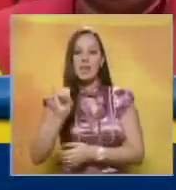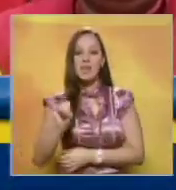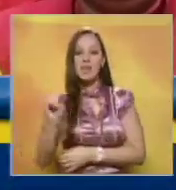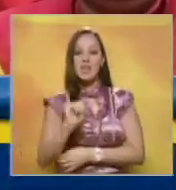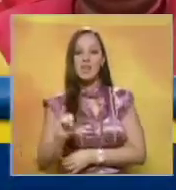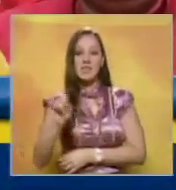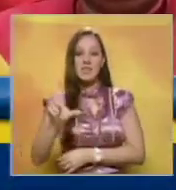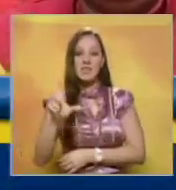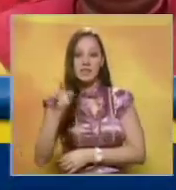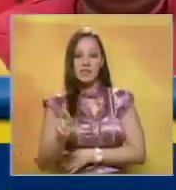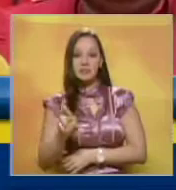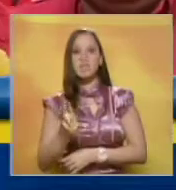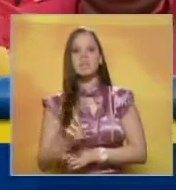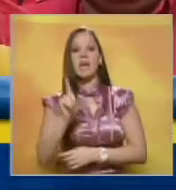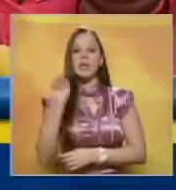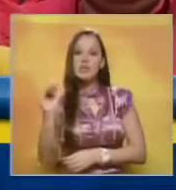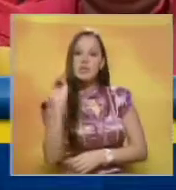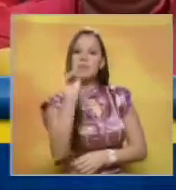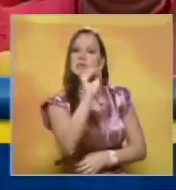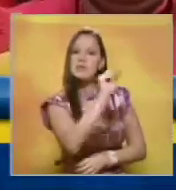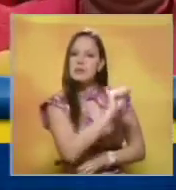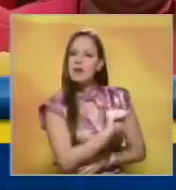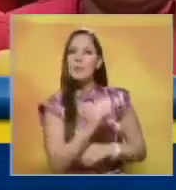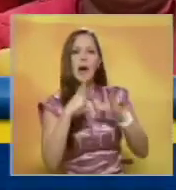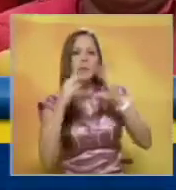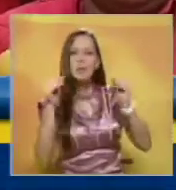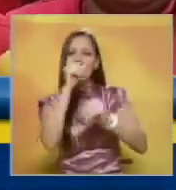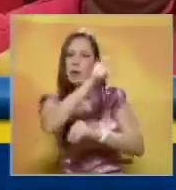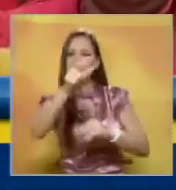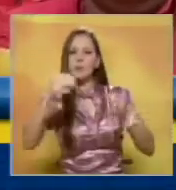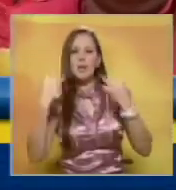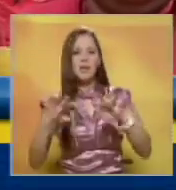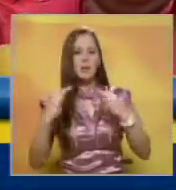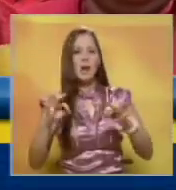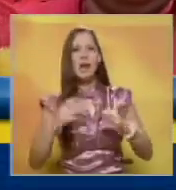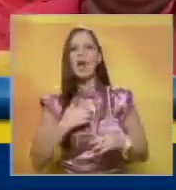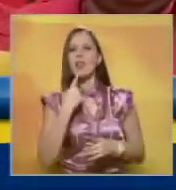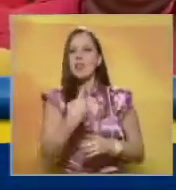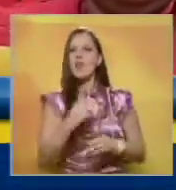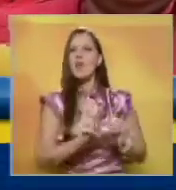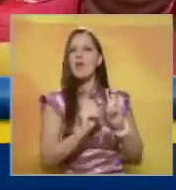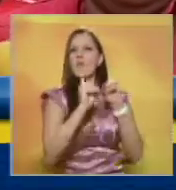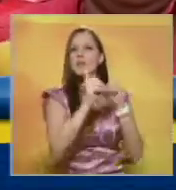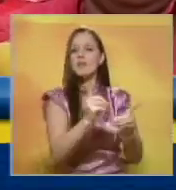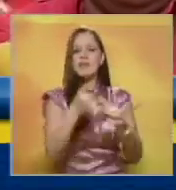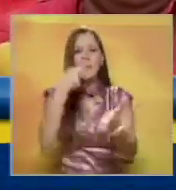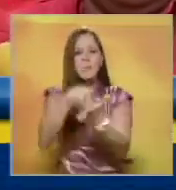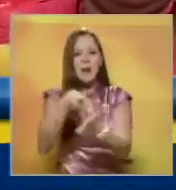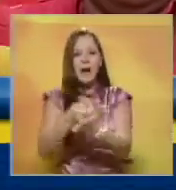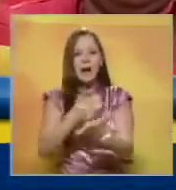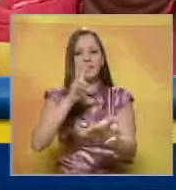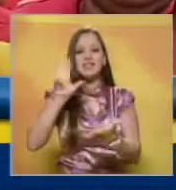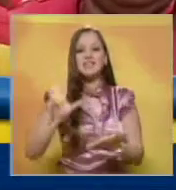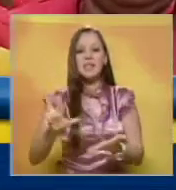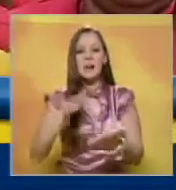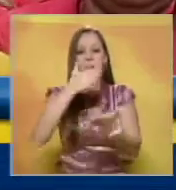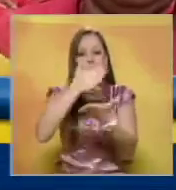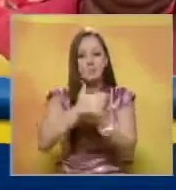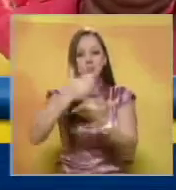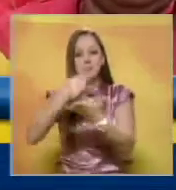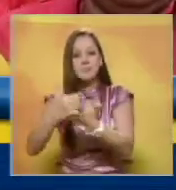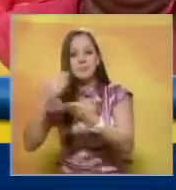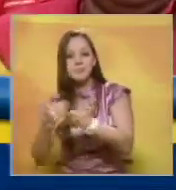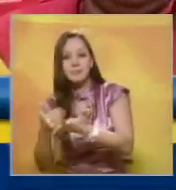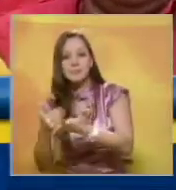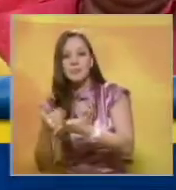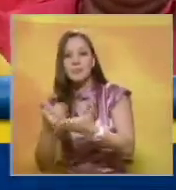Cabello Rondón, hace un llamado a todas aquellas personas naturales que decidieron fraccionar su pago en 3 partes a honrar este